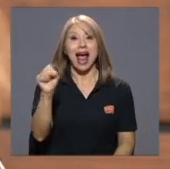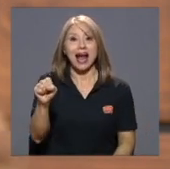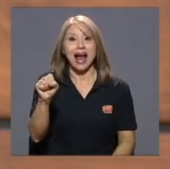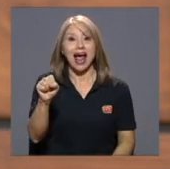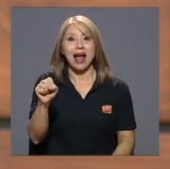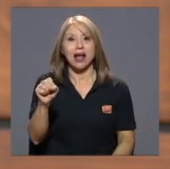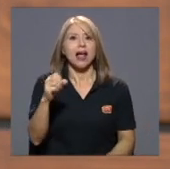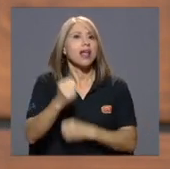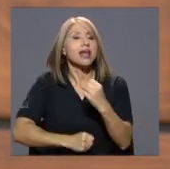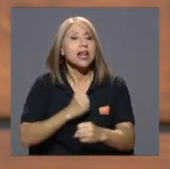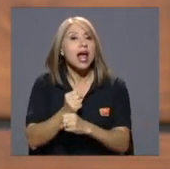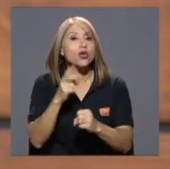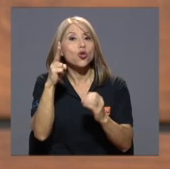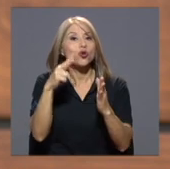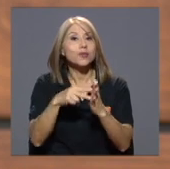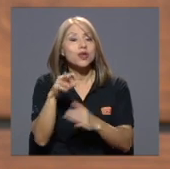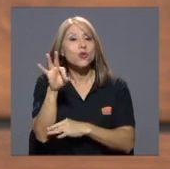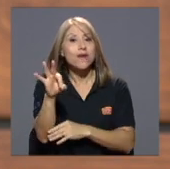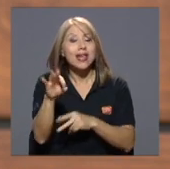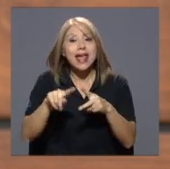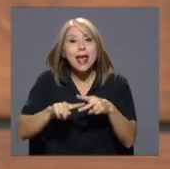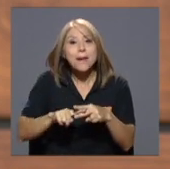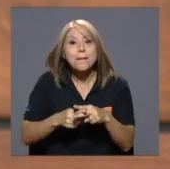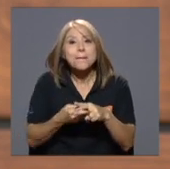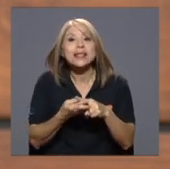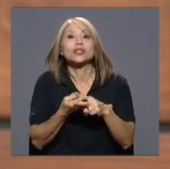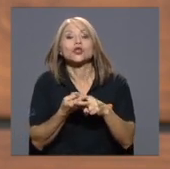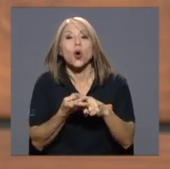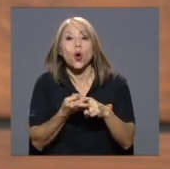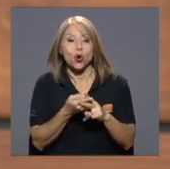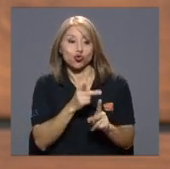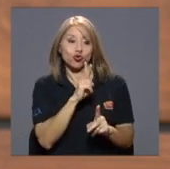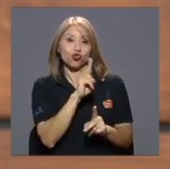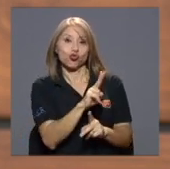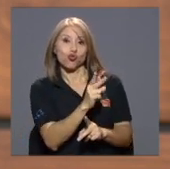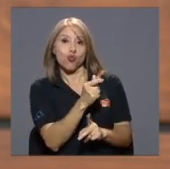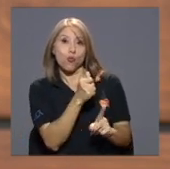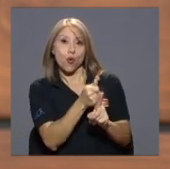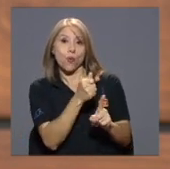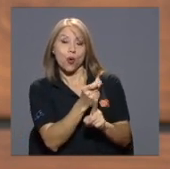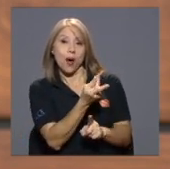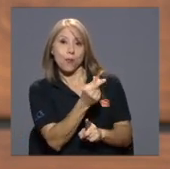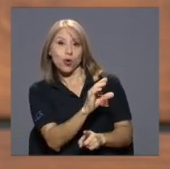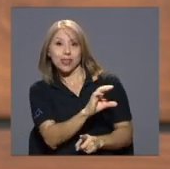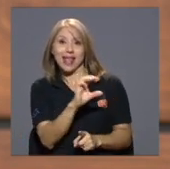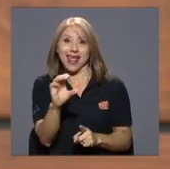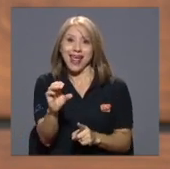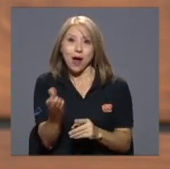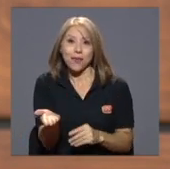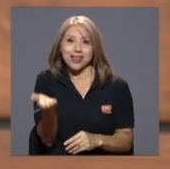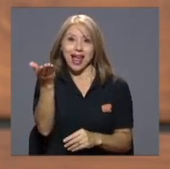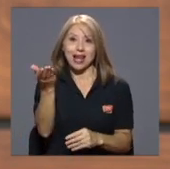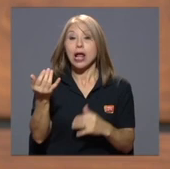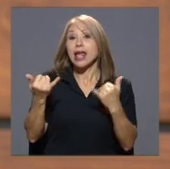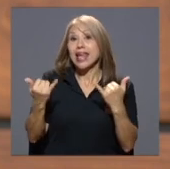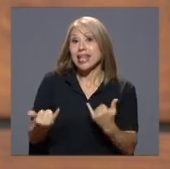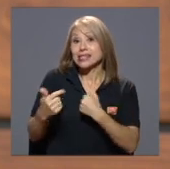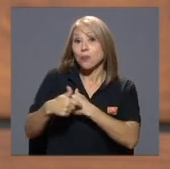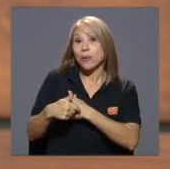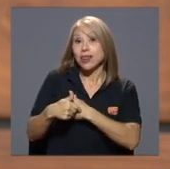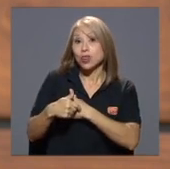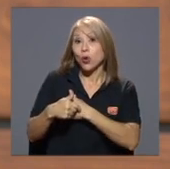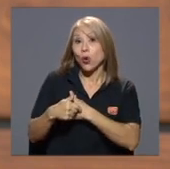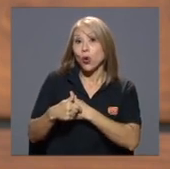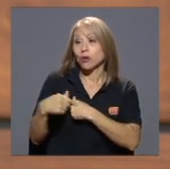aumentar el aporte de la caja. Entonces, en este momento, ahora sí, 20 años después, la